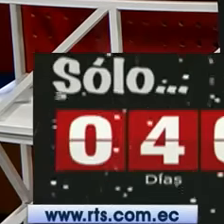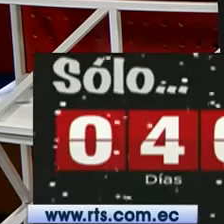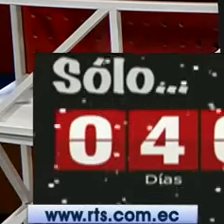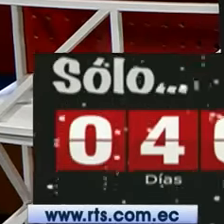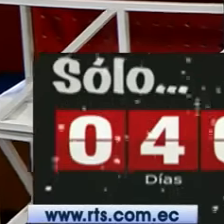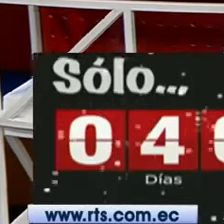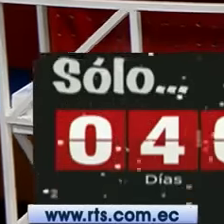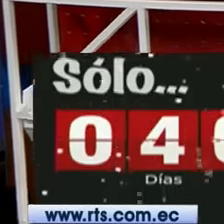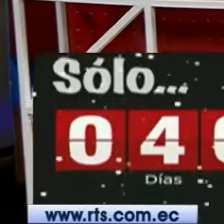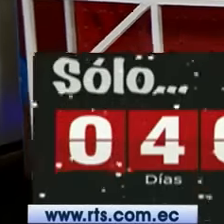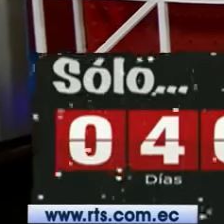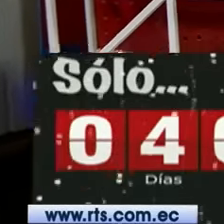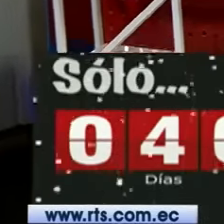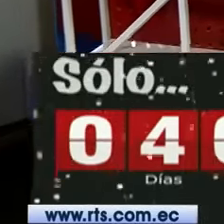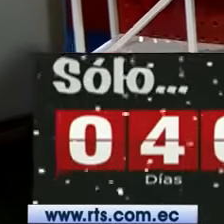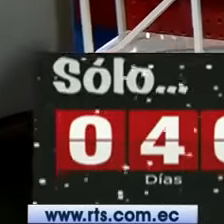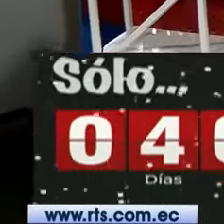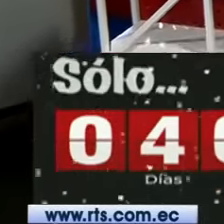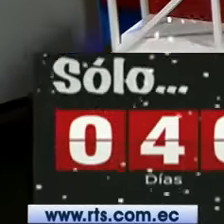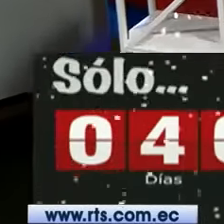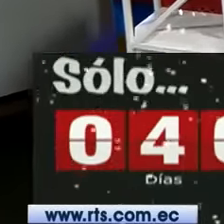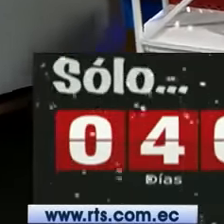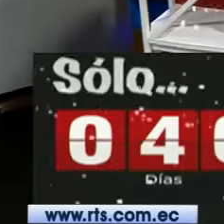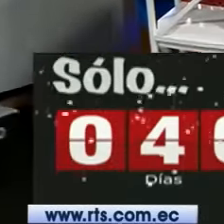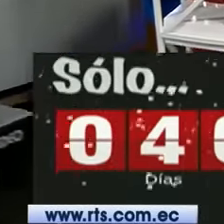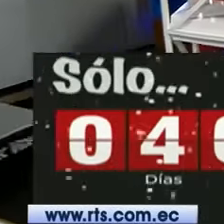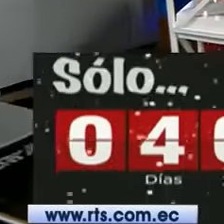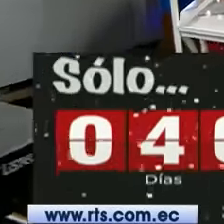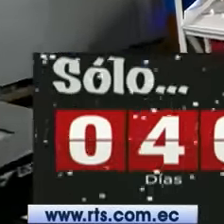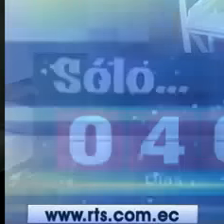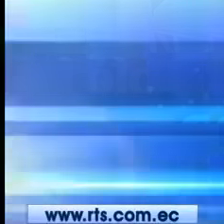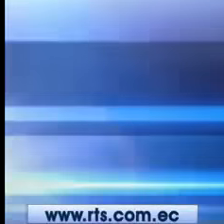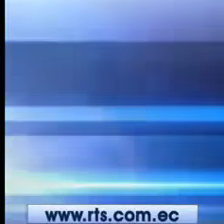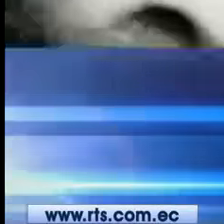Vamos a una pausa y regresamos enseguida.